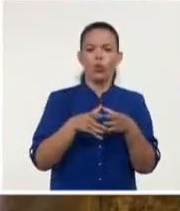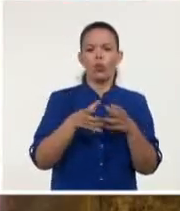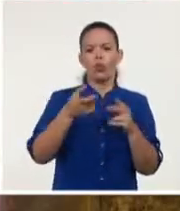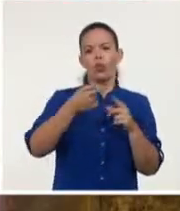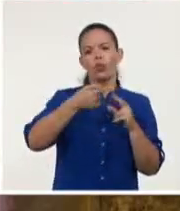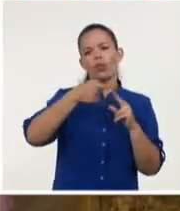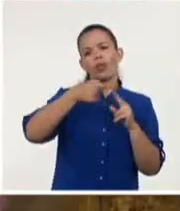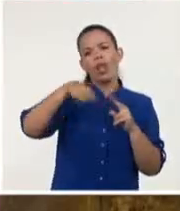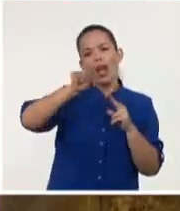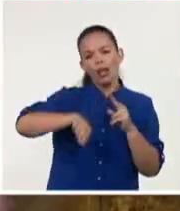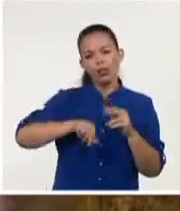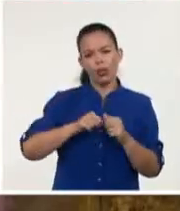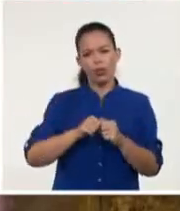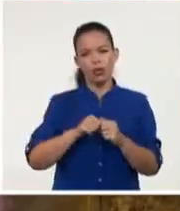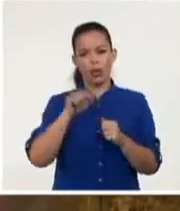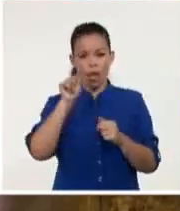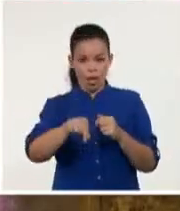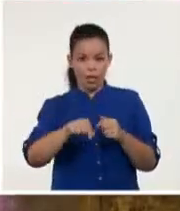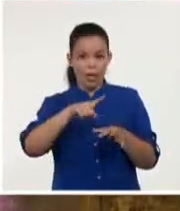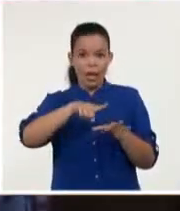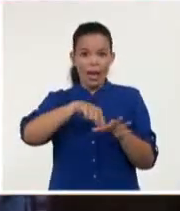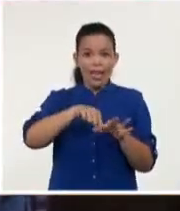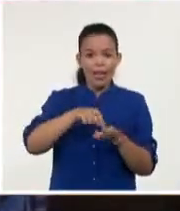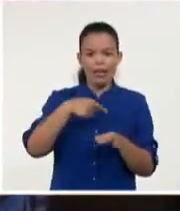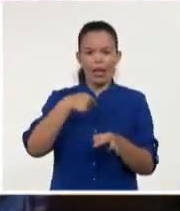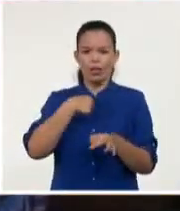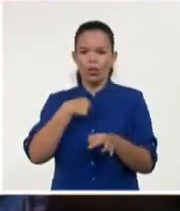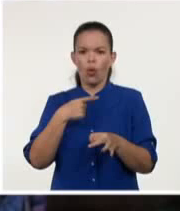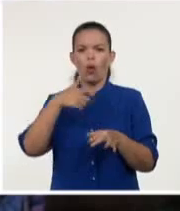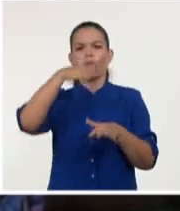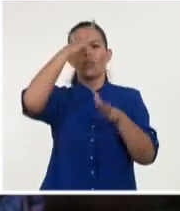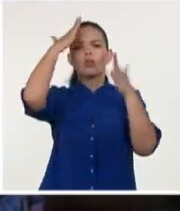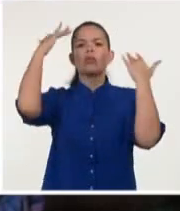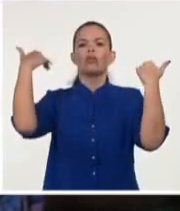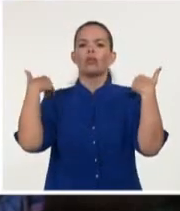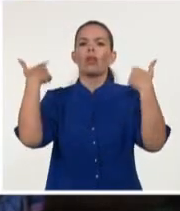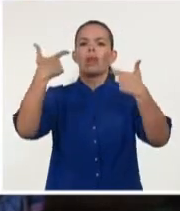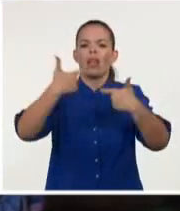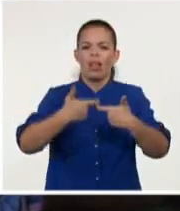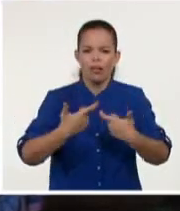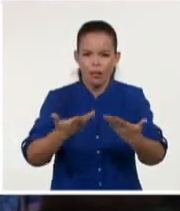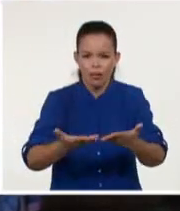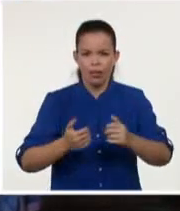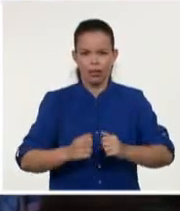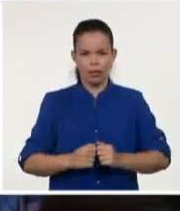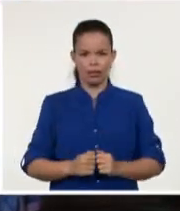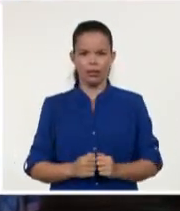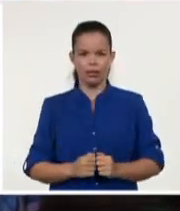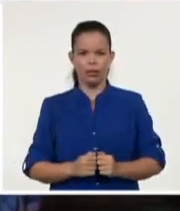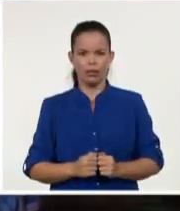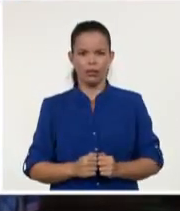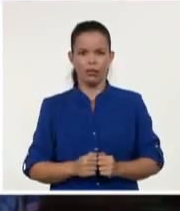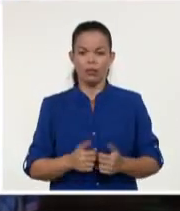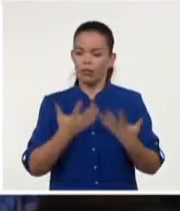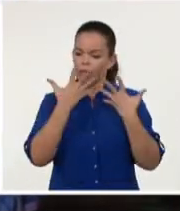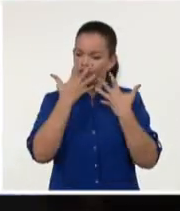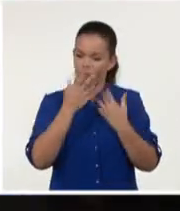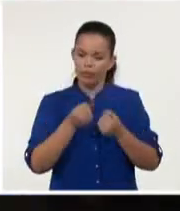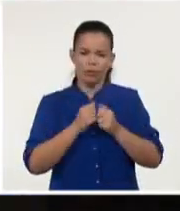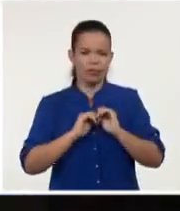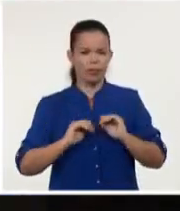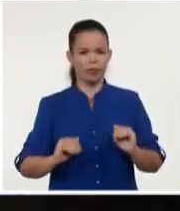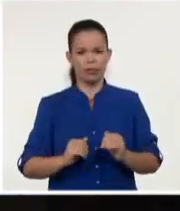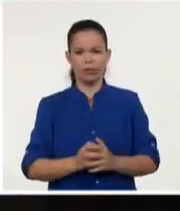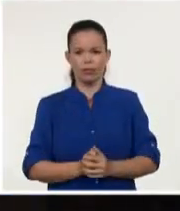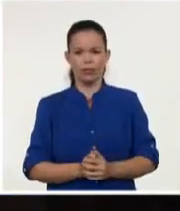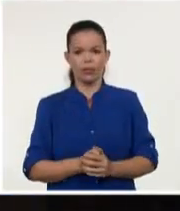Para mí la isla no es de corazón, es de sangre. Rolando inició en la isla su pasión por las artes dramáticas al